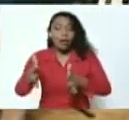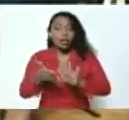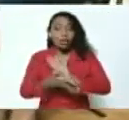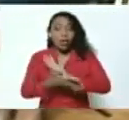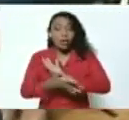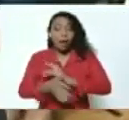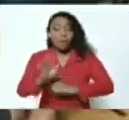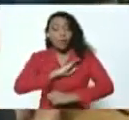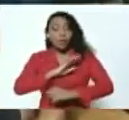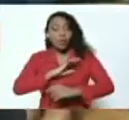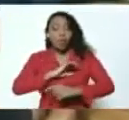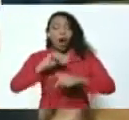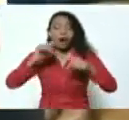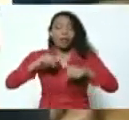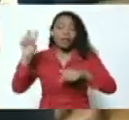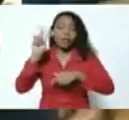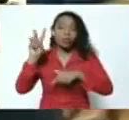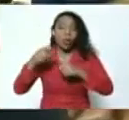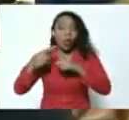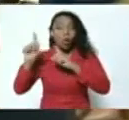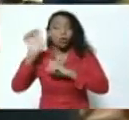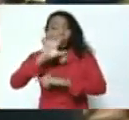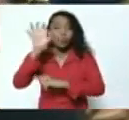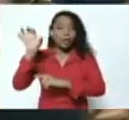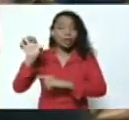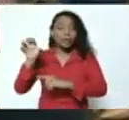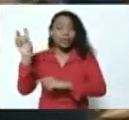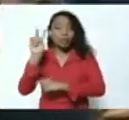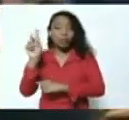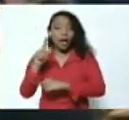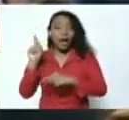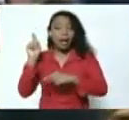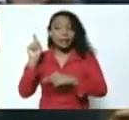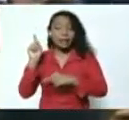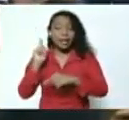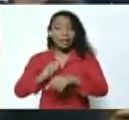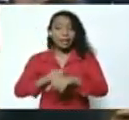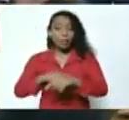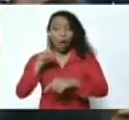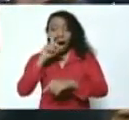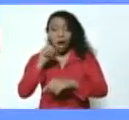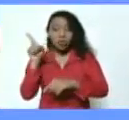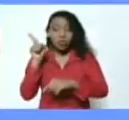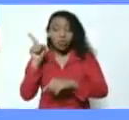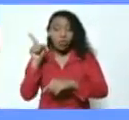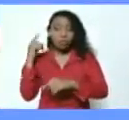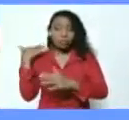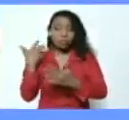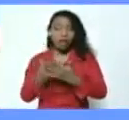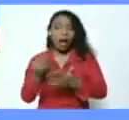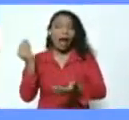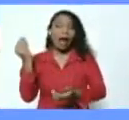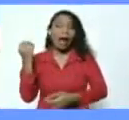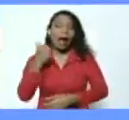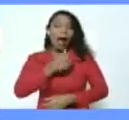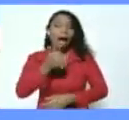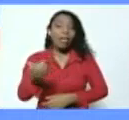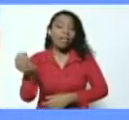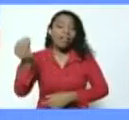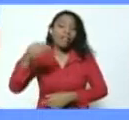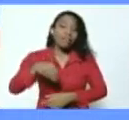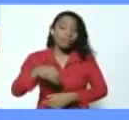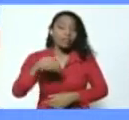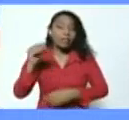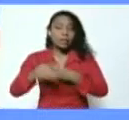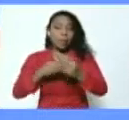en Venezuela y en otros países de nuestra América, durante todos esos años, cada vez que se instauraba